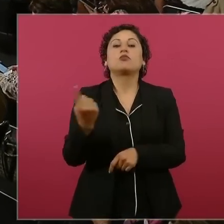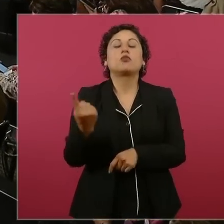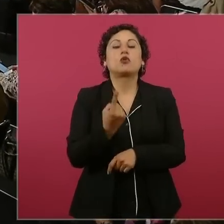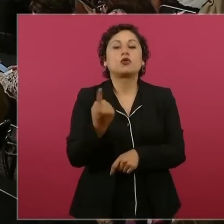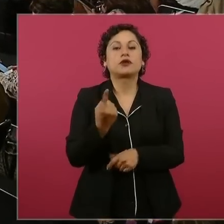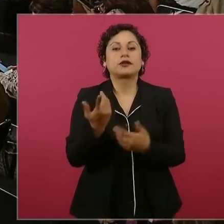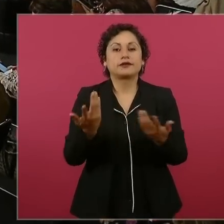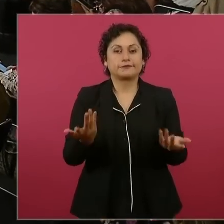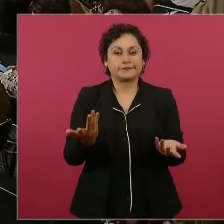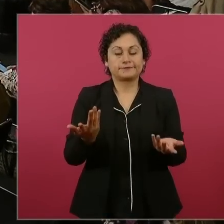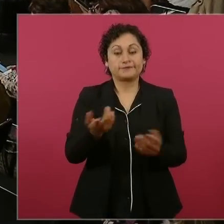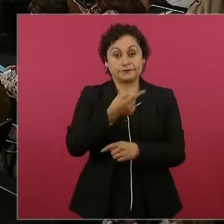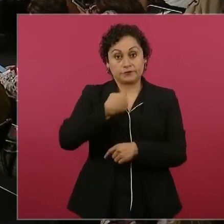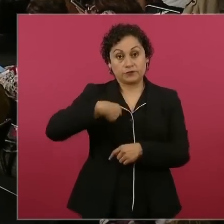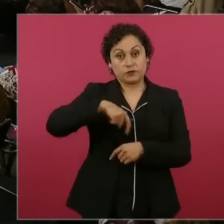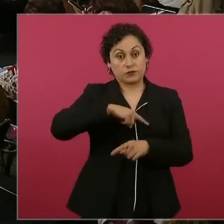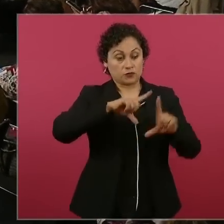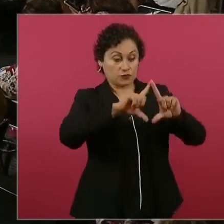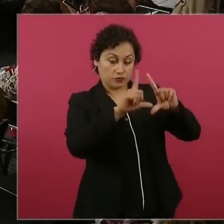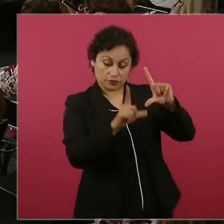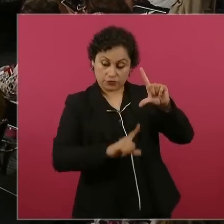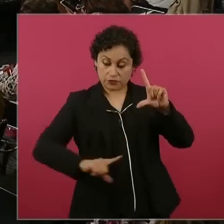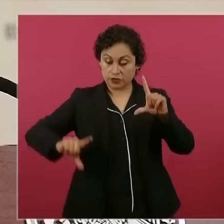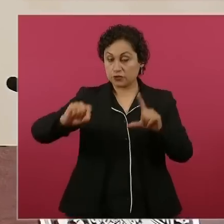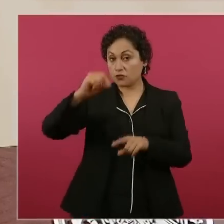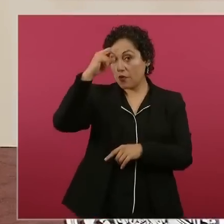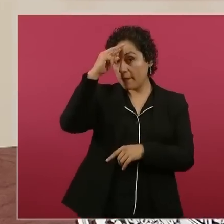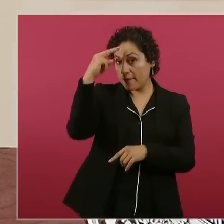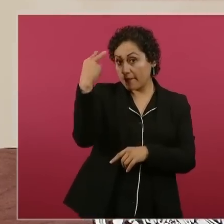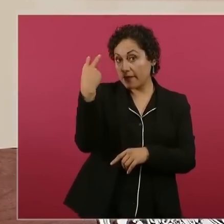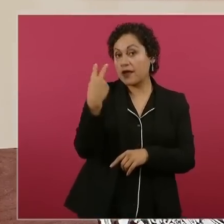nuestra sociedad es piramidal.